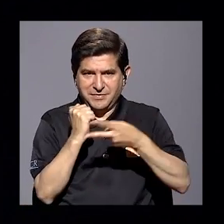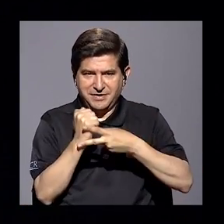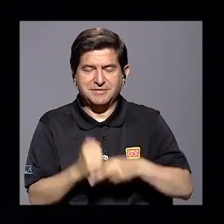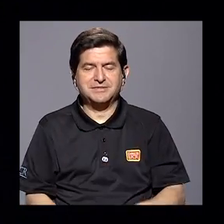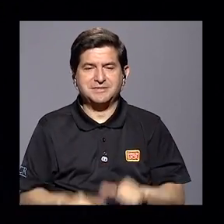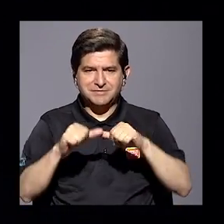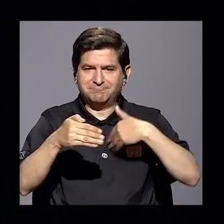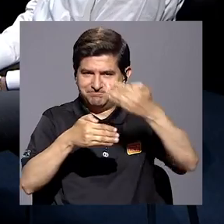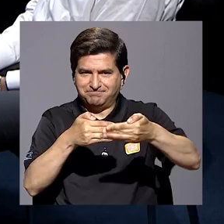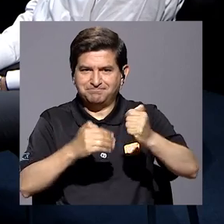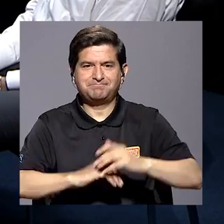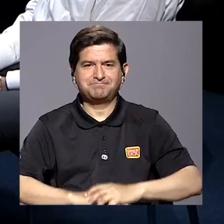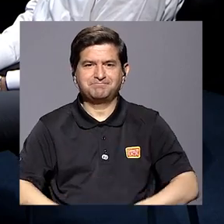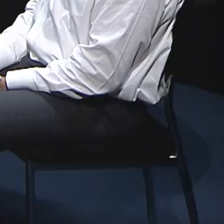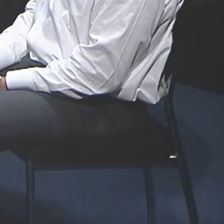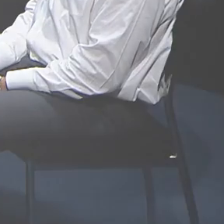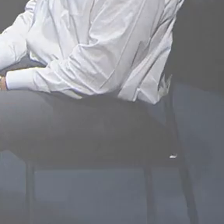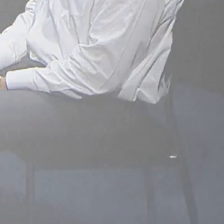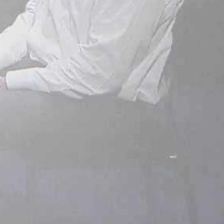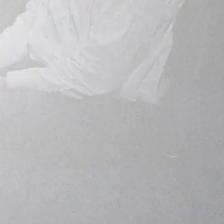primera edición ya volvemos